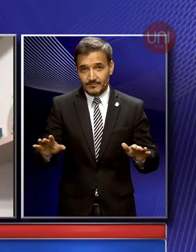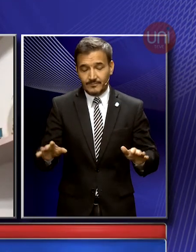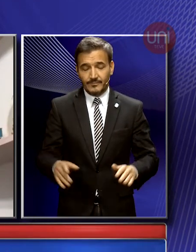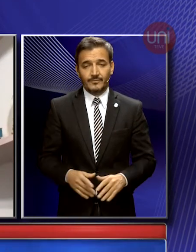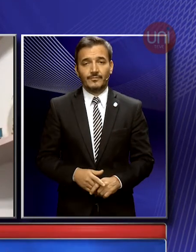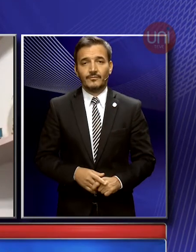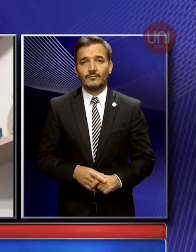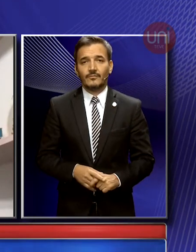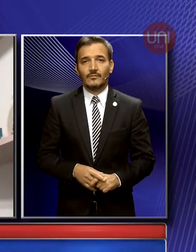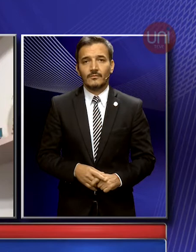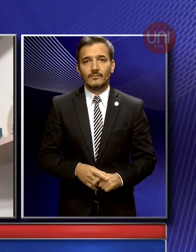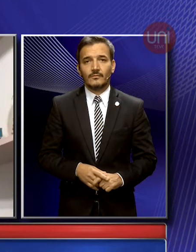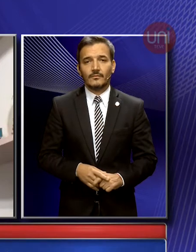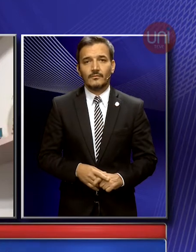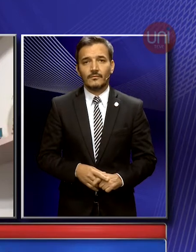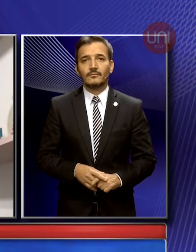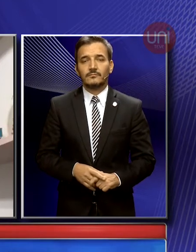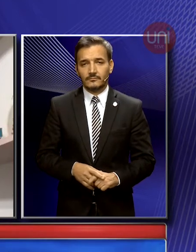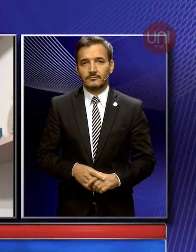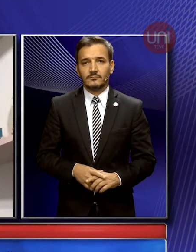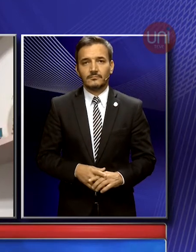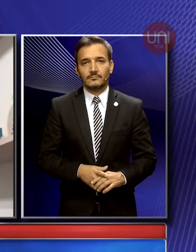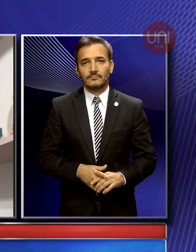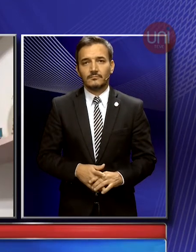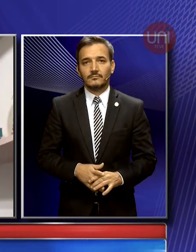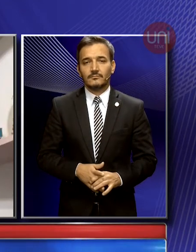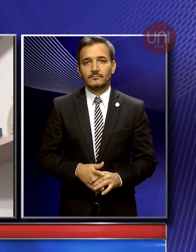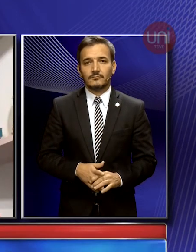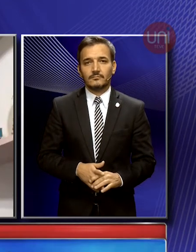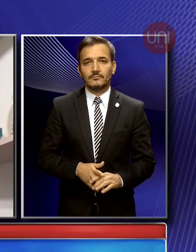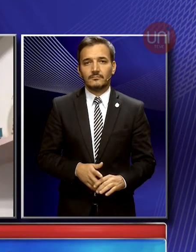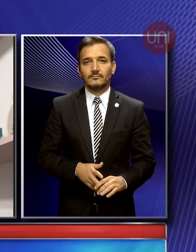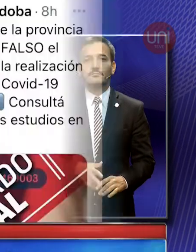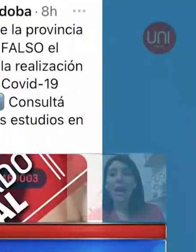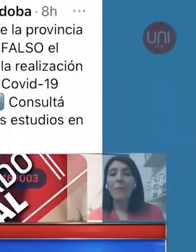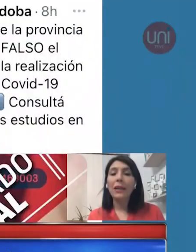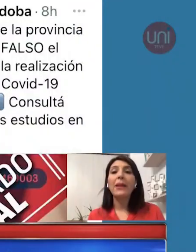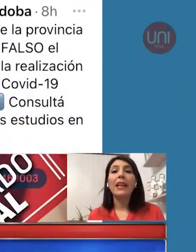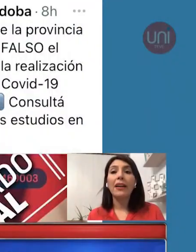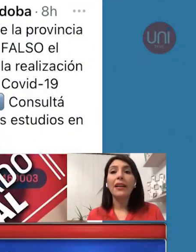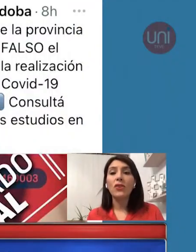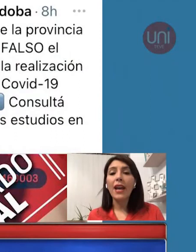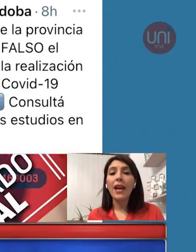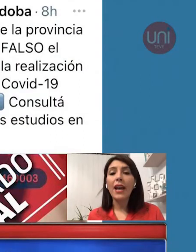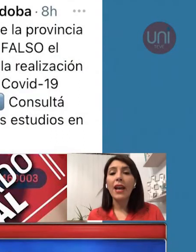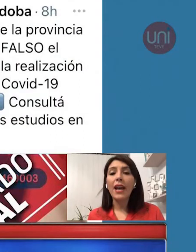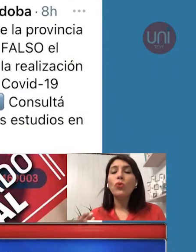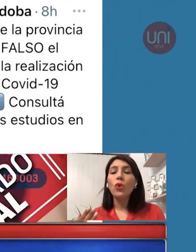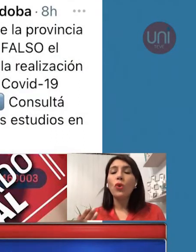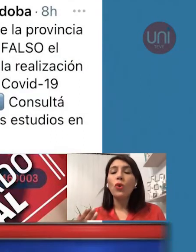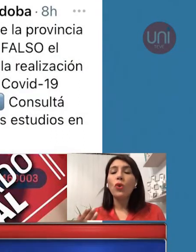Así es. Estuvo circulando a través de, bueno, estas cadenas de WhatsApp, a través de las redes sociales,